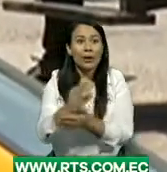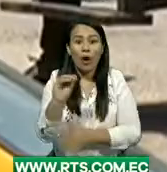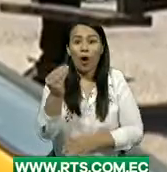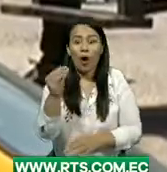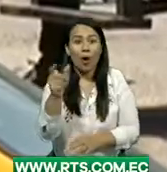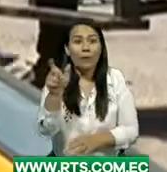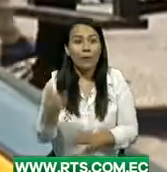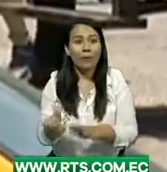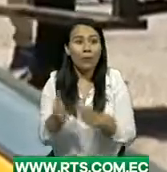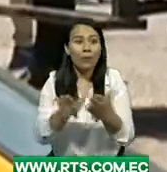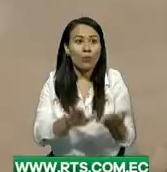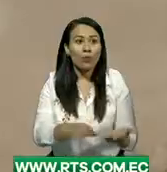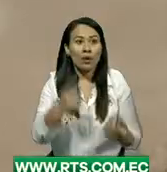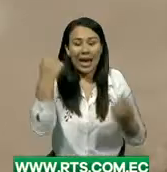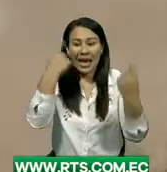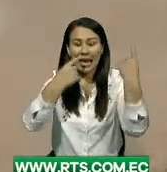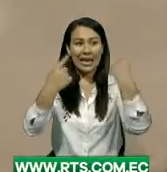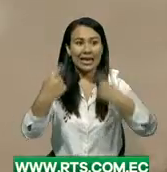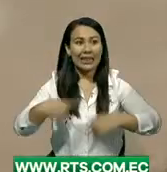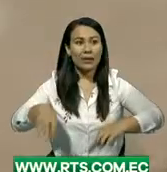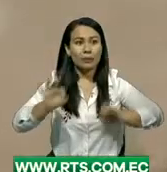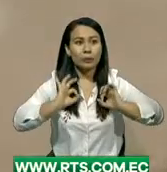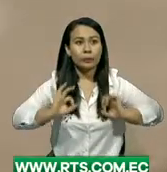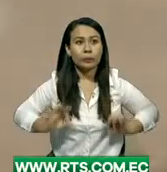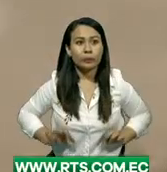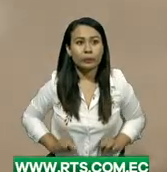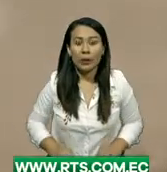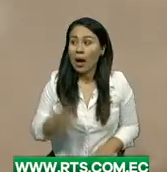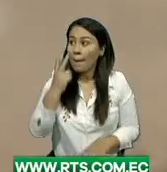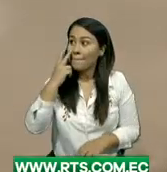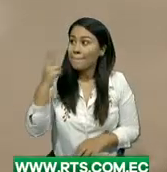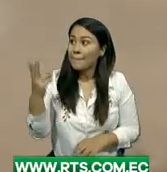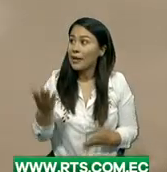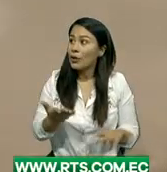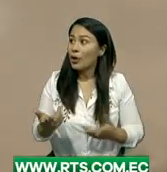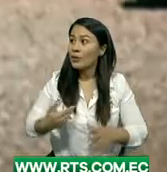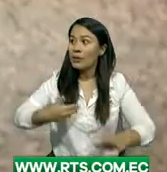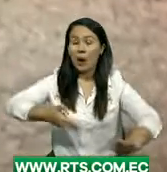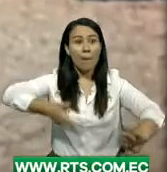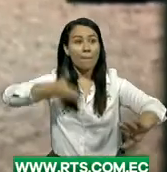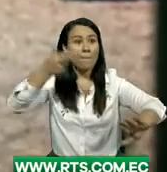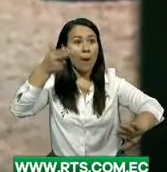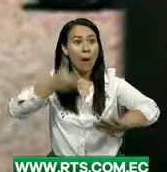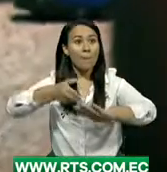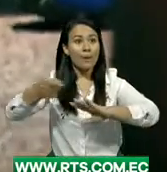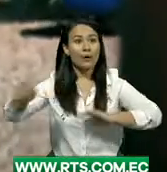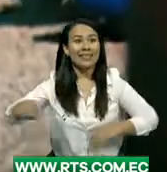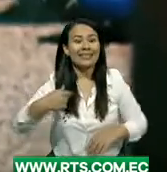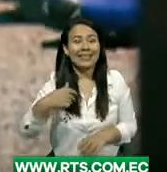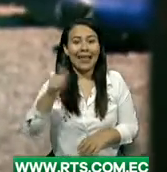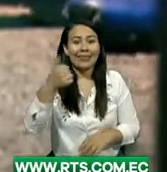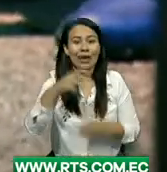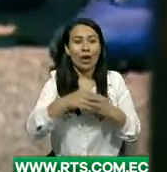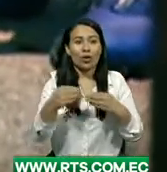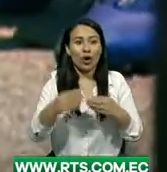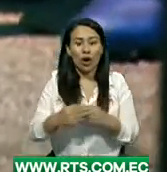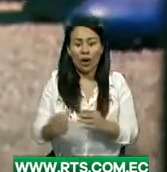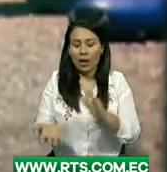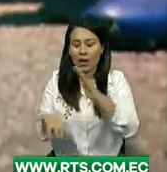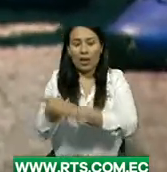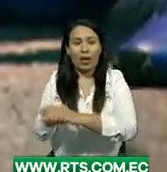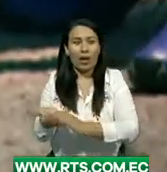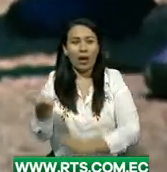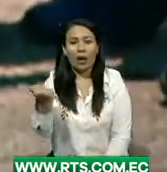agonizaba con varias heridas de proyectil en su cuerpo con un bolso cruzado en su tórax y con un billete de 10 dólares en su mano derecha